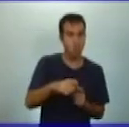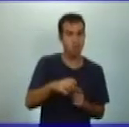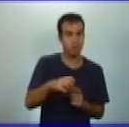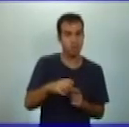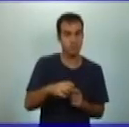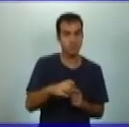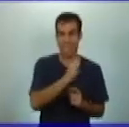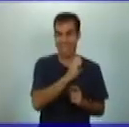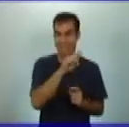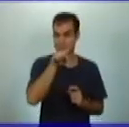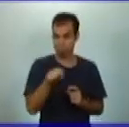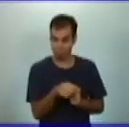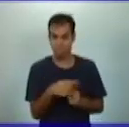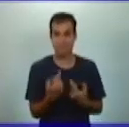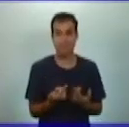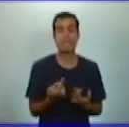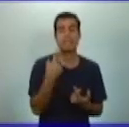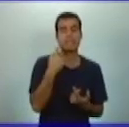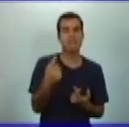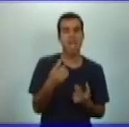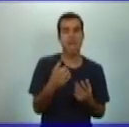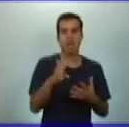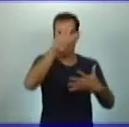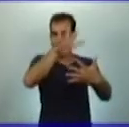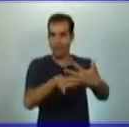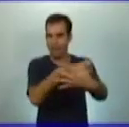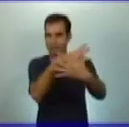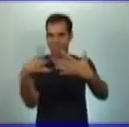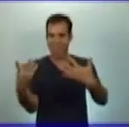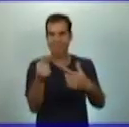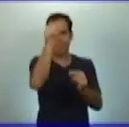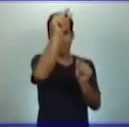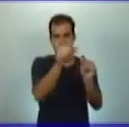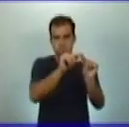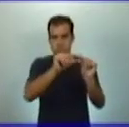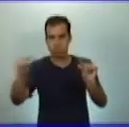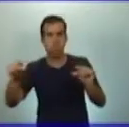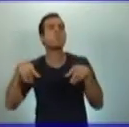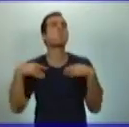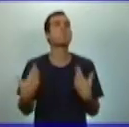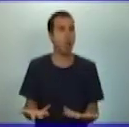recuerden que siempre nos vamos a referir al grupo y al periodo en que se encuentra.